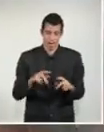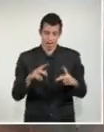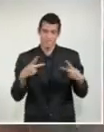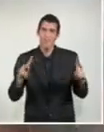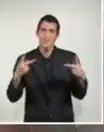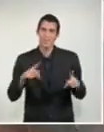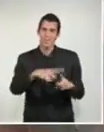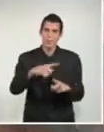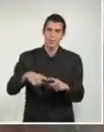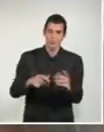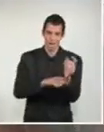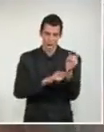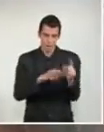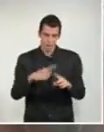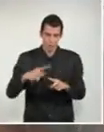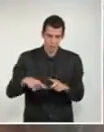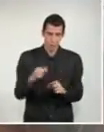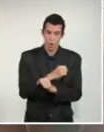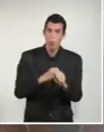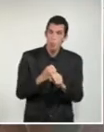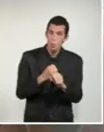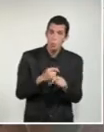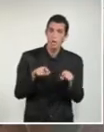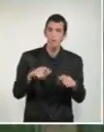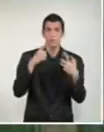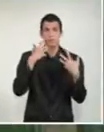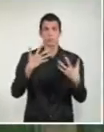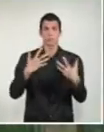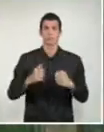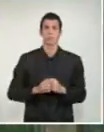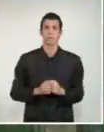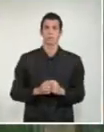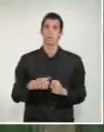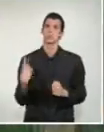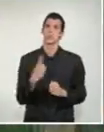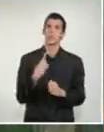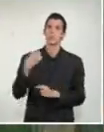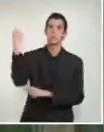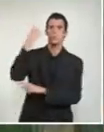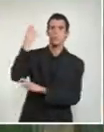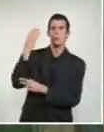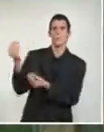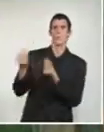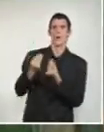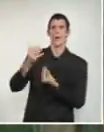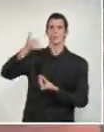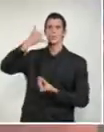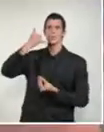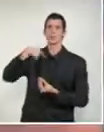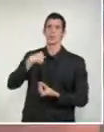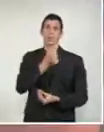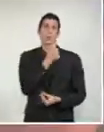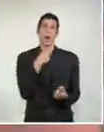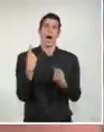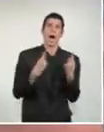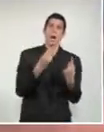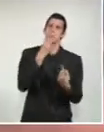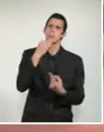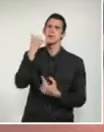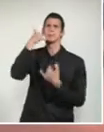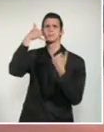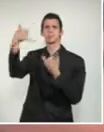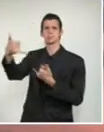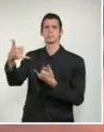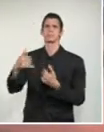en el que nosotros podemos llamar y reportar cualquier incidencia más de 7000 cafeterías y restaurantes funcionan en la habana